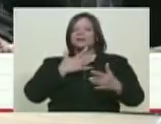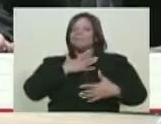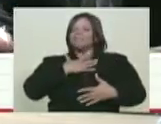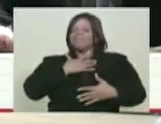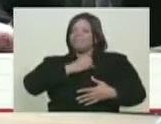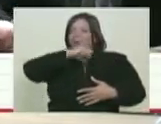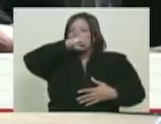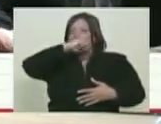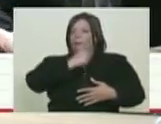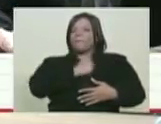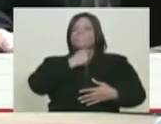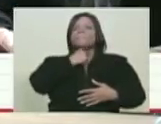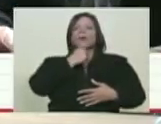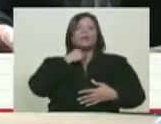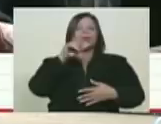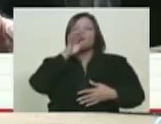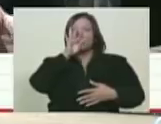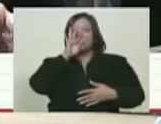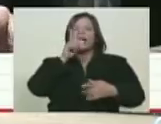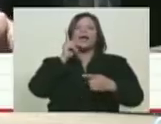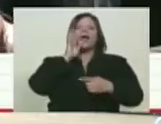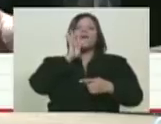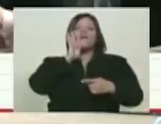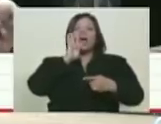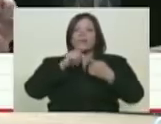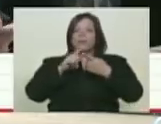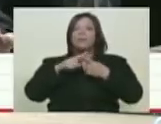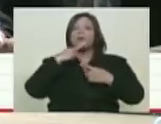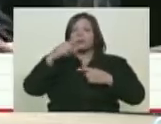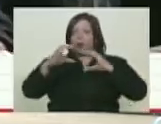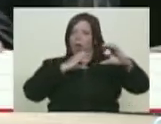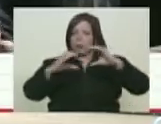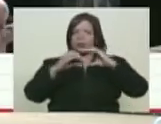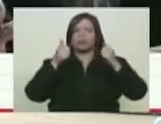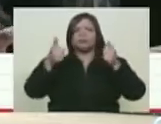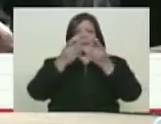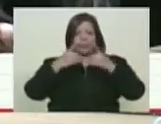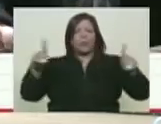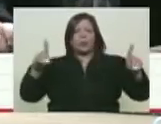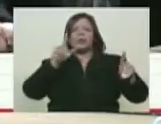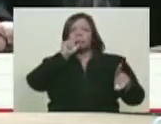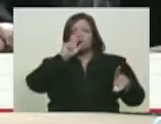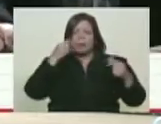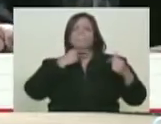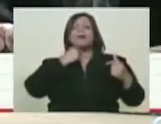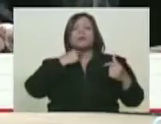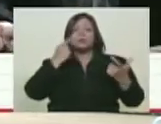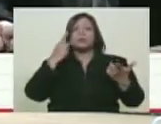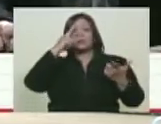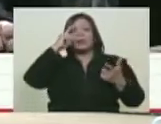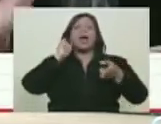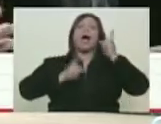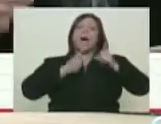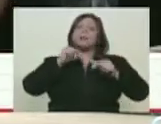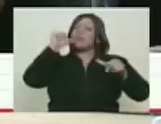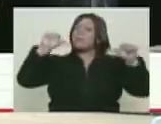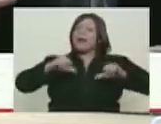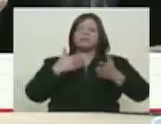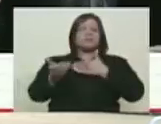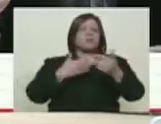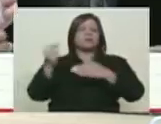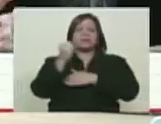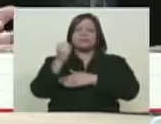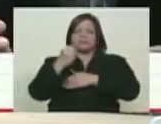apasionado defensor de las redes sociales. Las redes sociales son comunicación, son democracia y a veces barbarie y primitivismo. Pero bueno, es lo